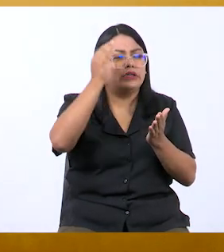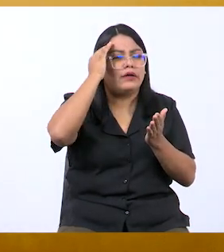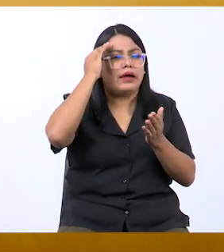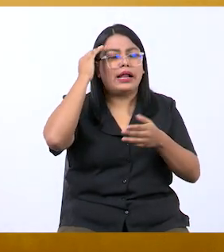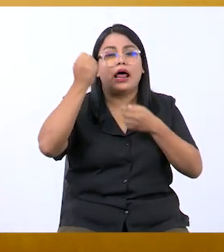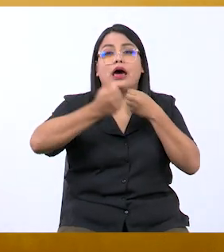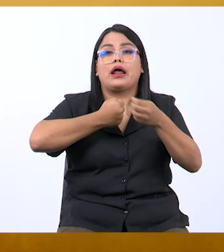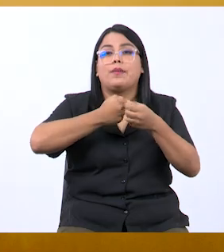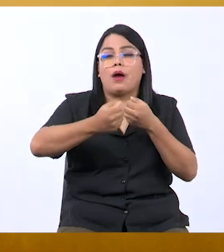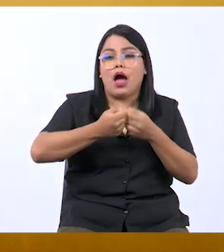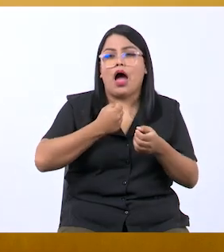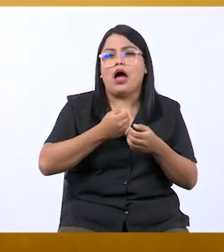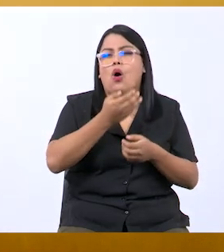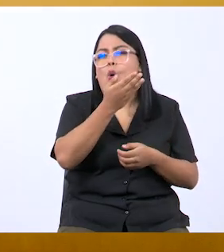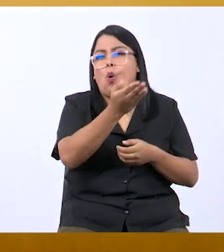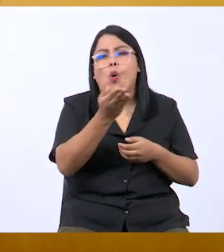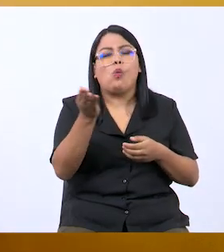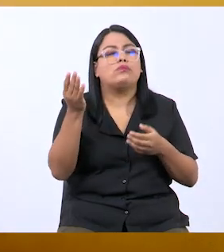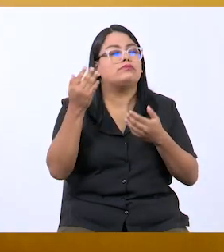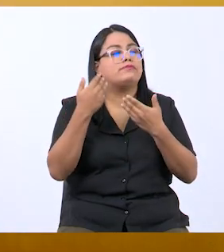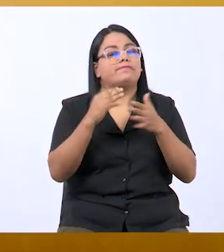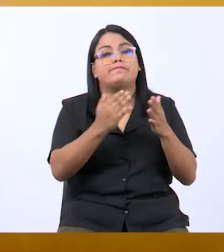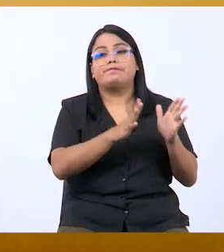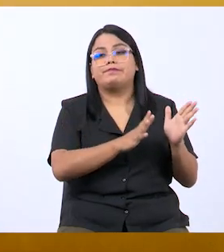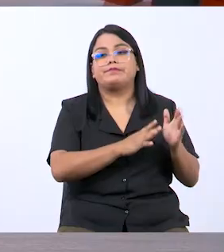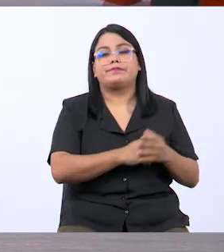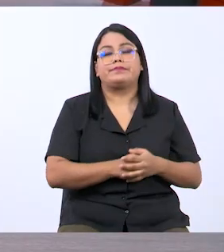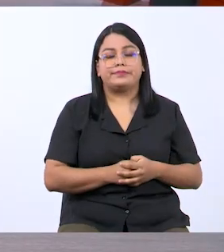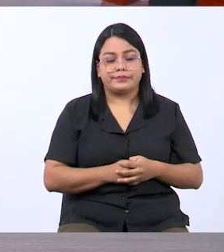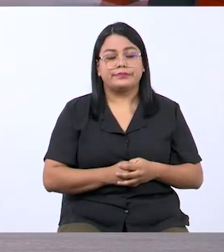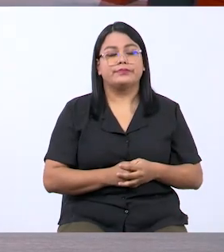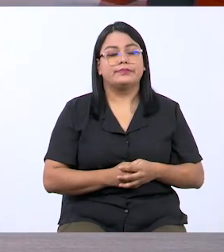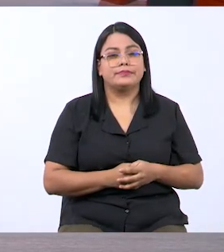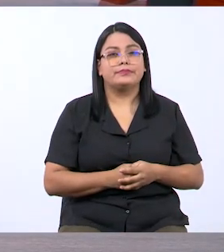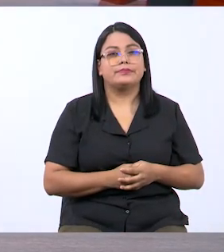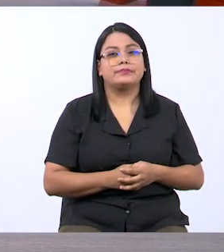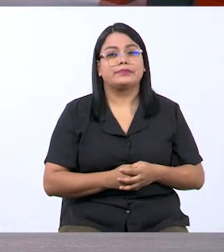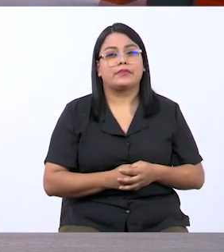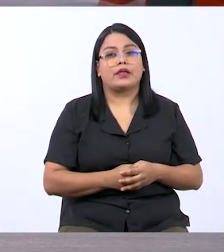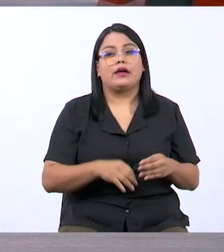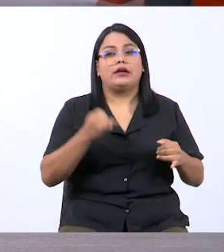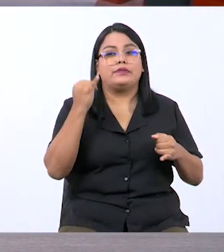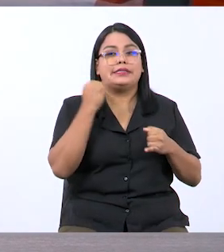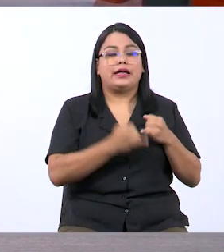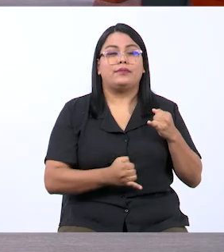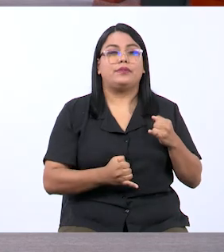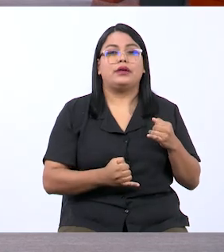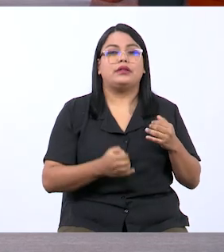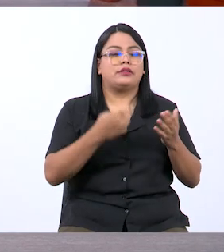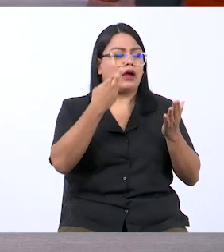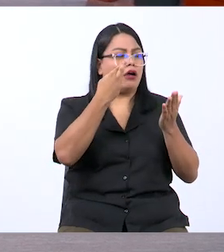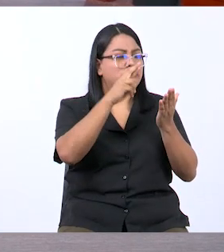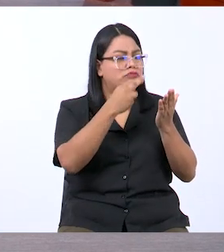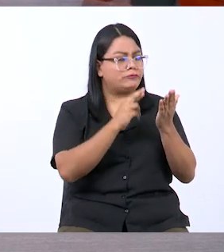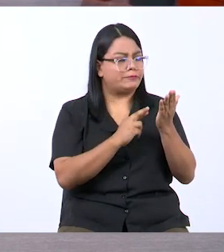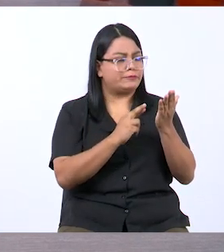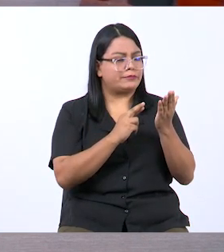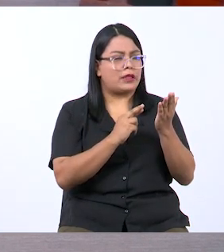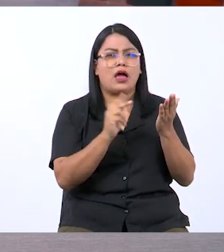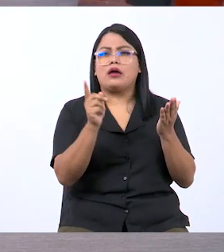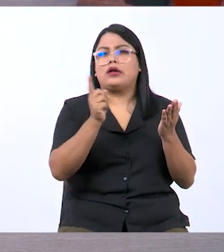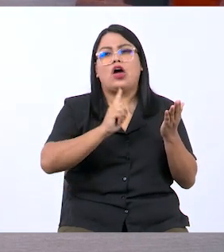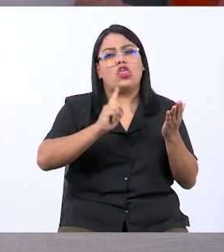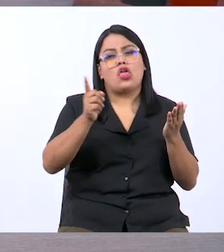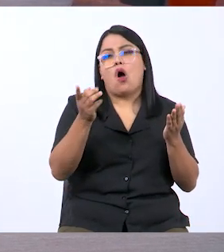las reglas ortográficas y todos los aspectos gramaticales que pone de manifiesto en ese momento. Finalmente se revisa, pero